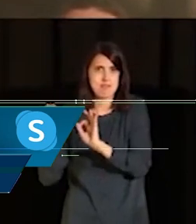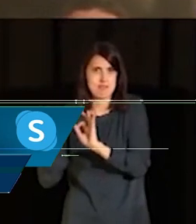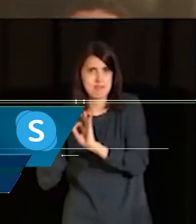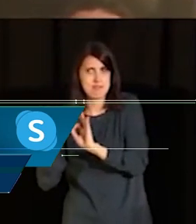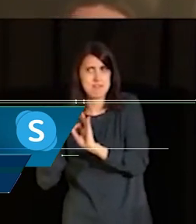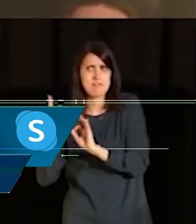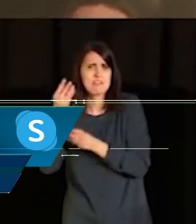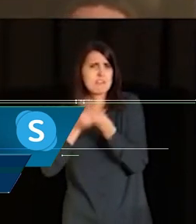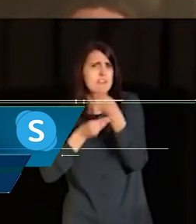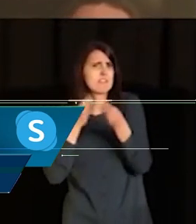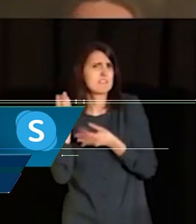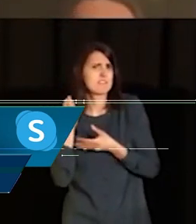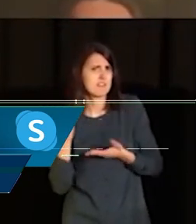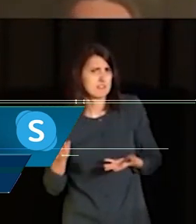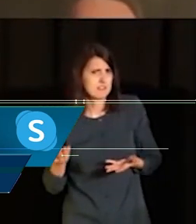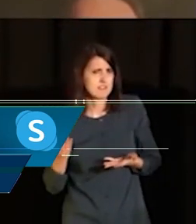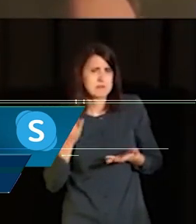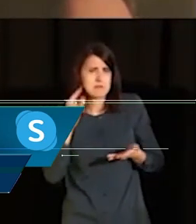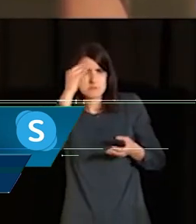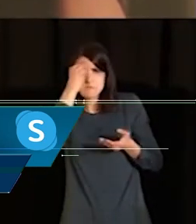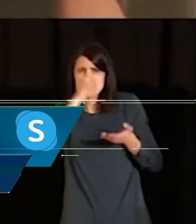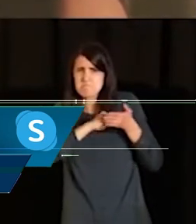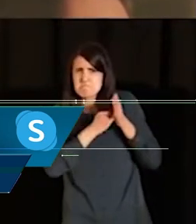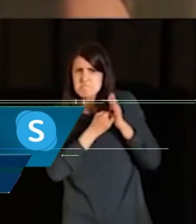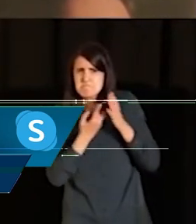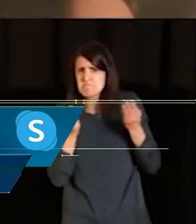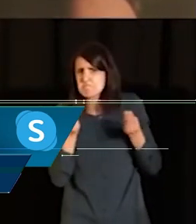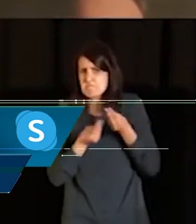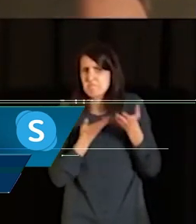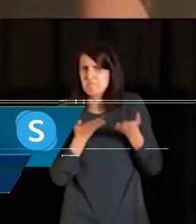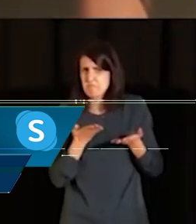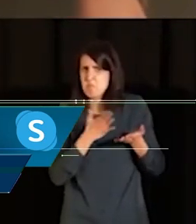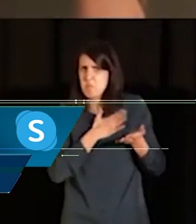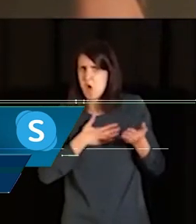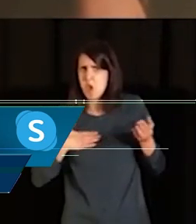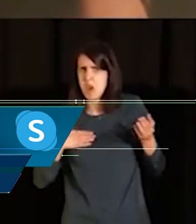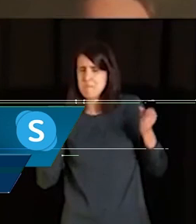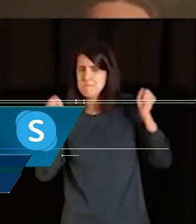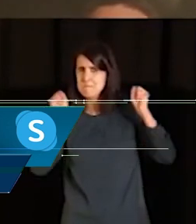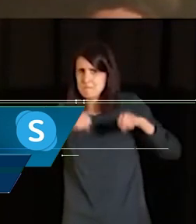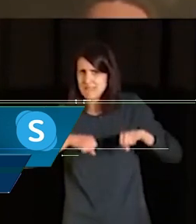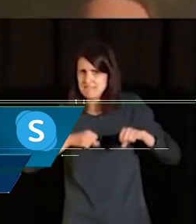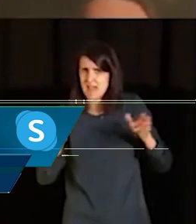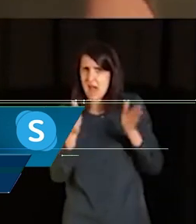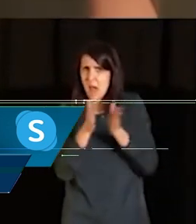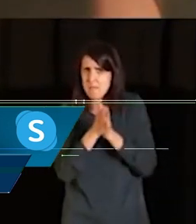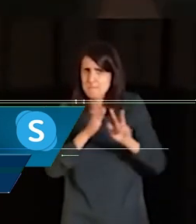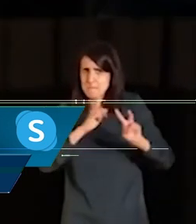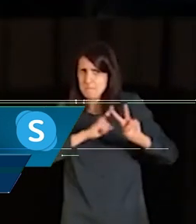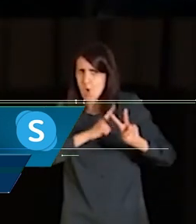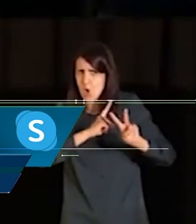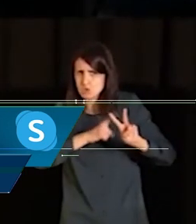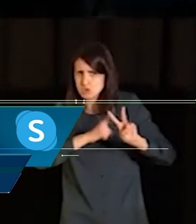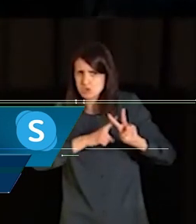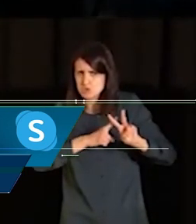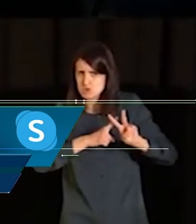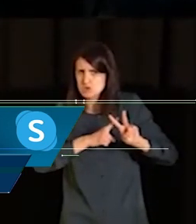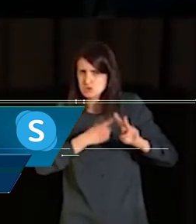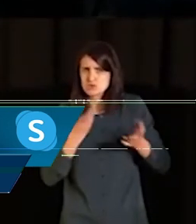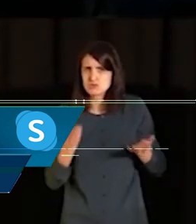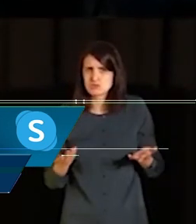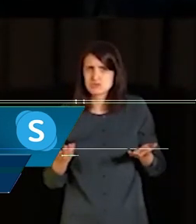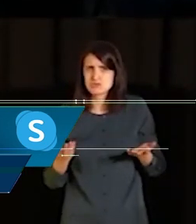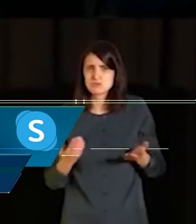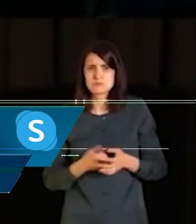extremista, violento, que había sido condenado por diferentes tipos de agresiones, y que al final resulta que lo que estamos haciendo, lo que está